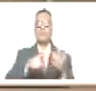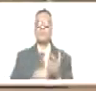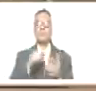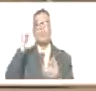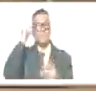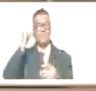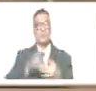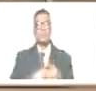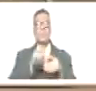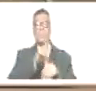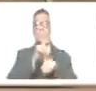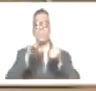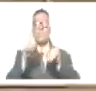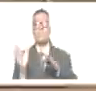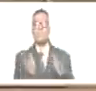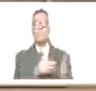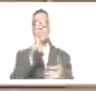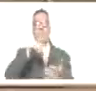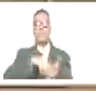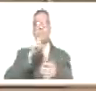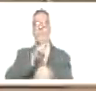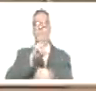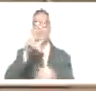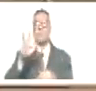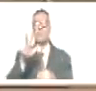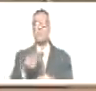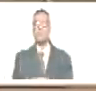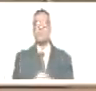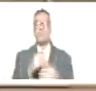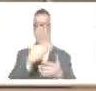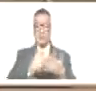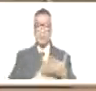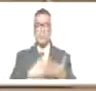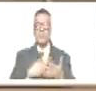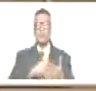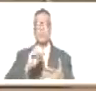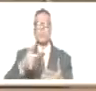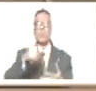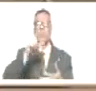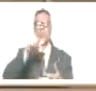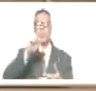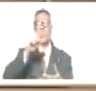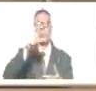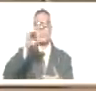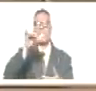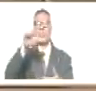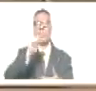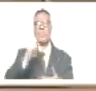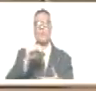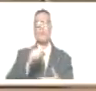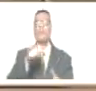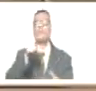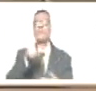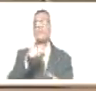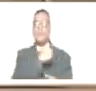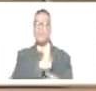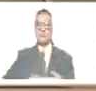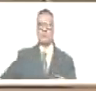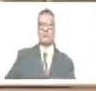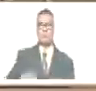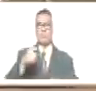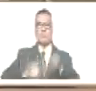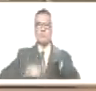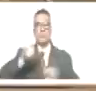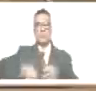de marzo de 2023. Atentamente, magistrada Gladys María Gutiérrez Alvarado, presidenta del Tribunal Supremo